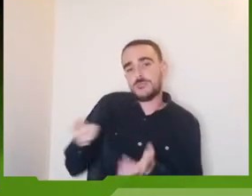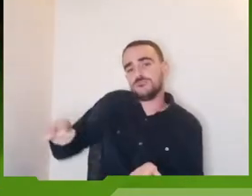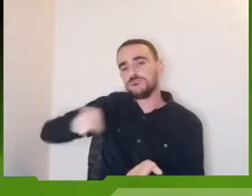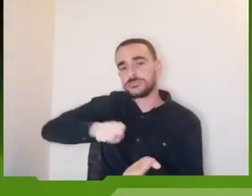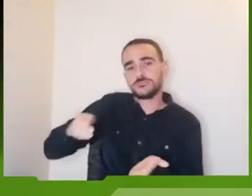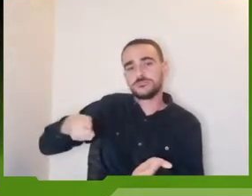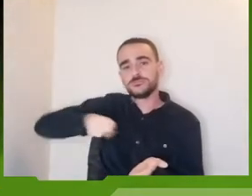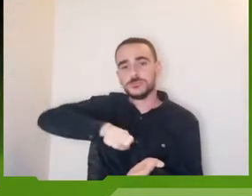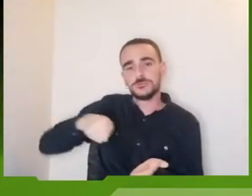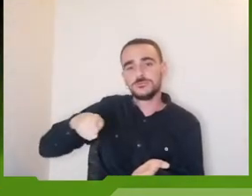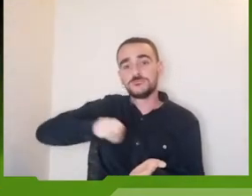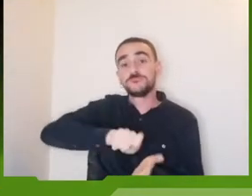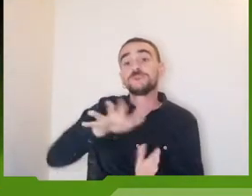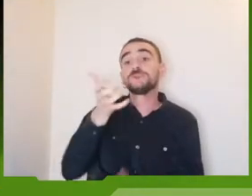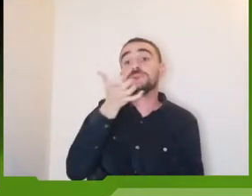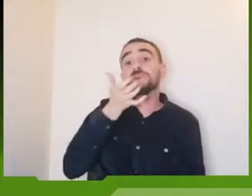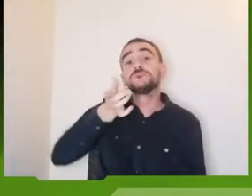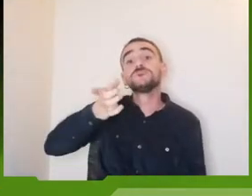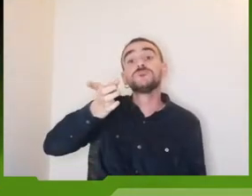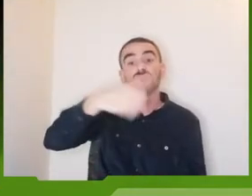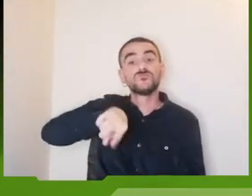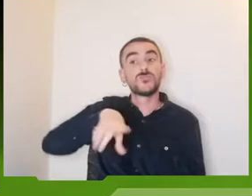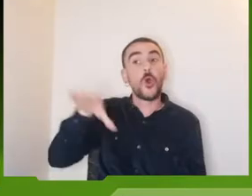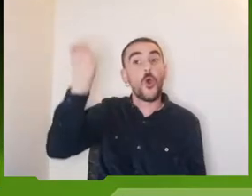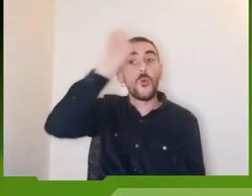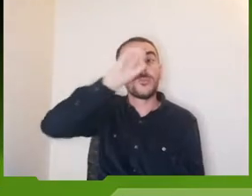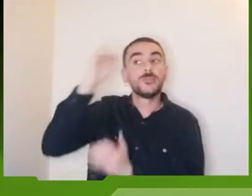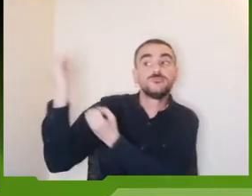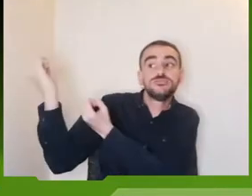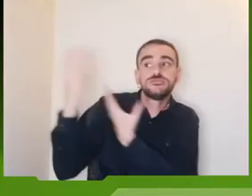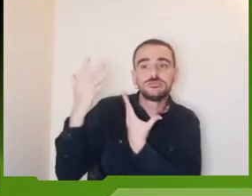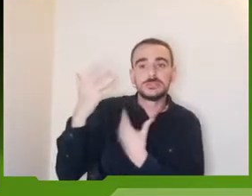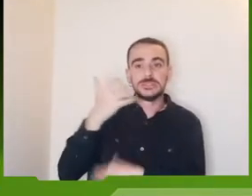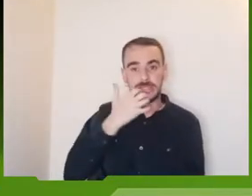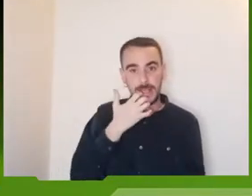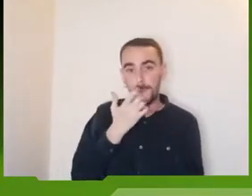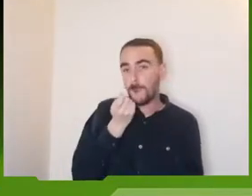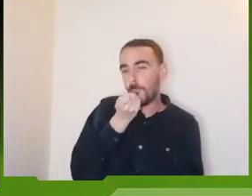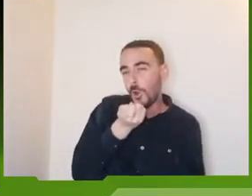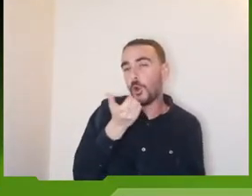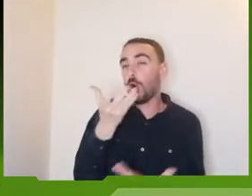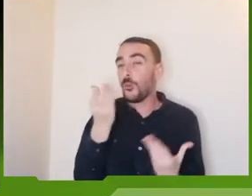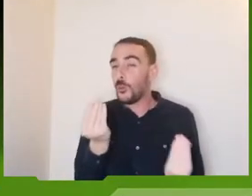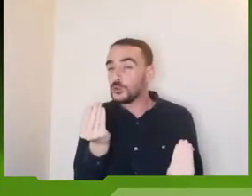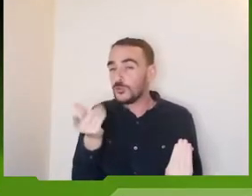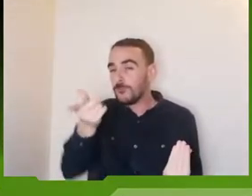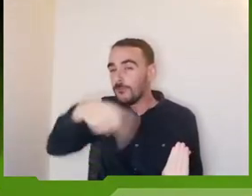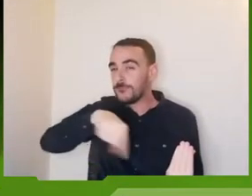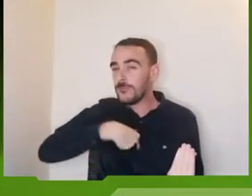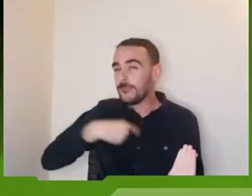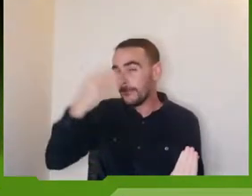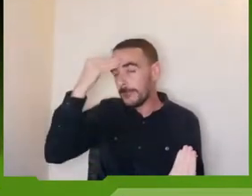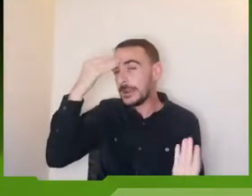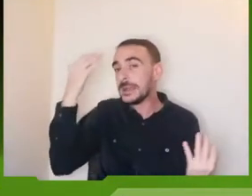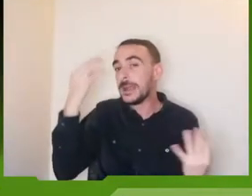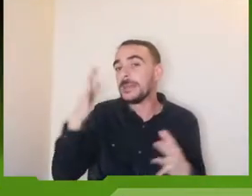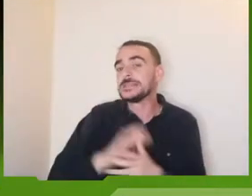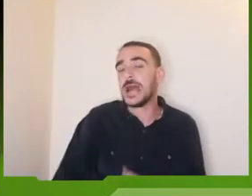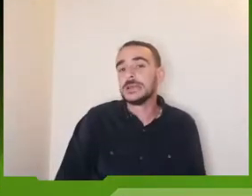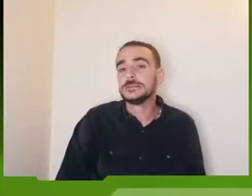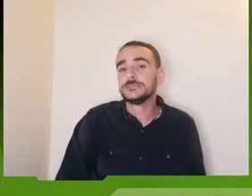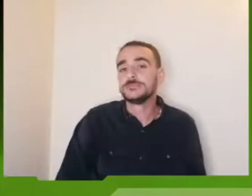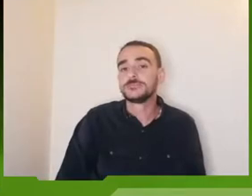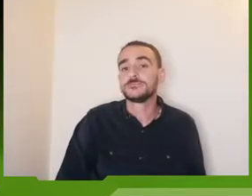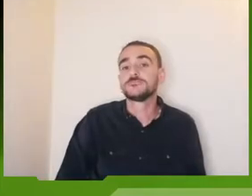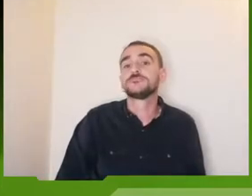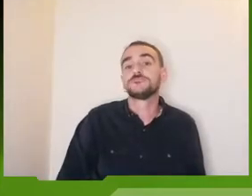me quiere dar su opinión de si le echaría más o menos, estoy encantada de escucharlo, porque esto